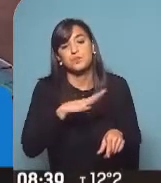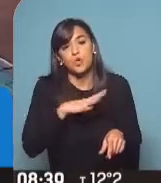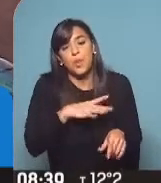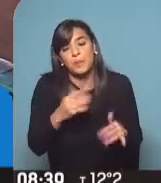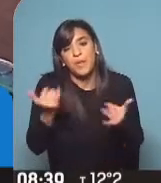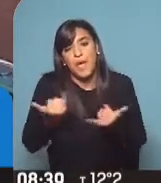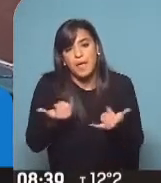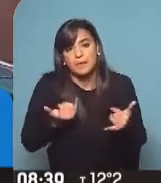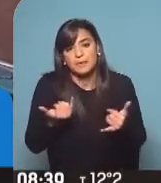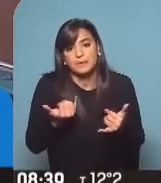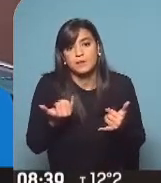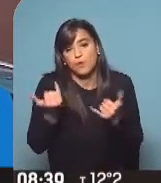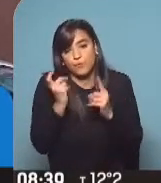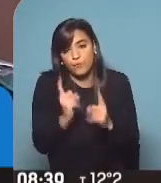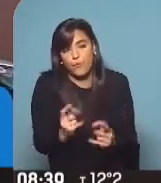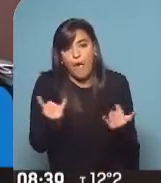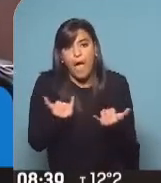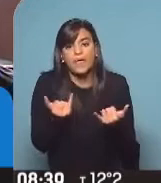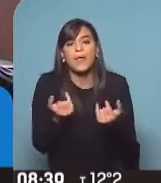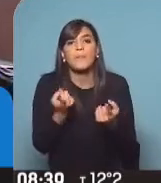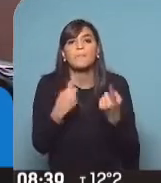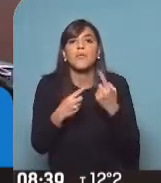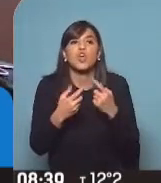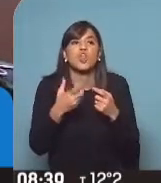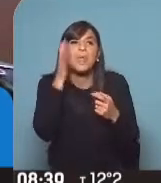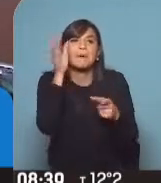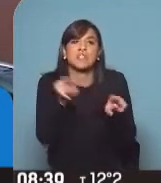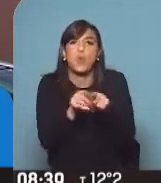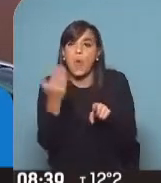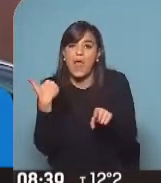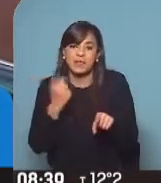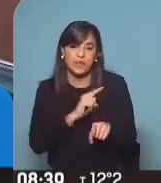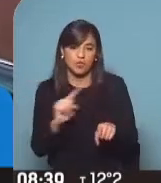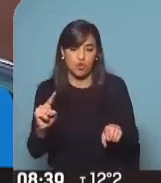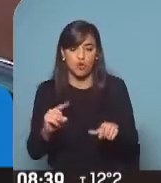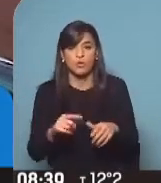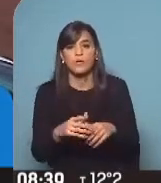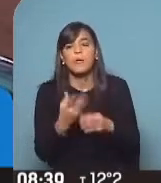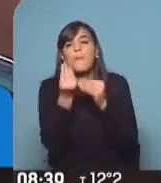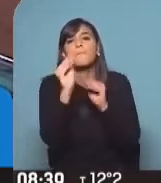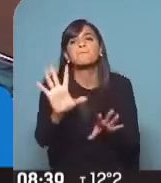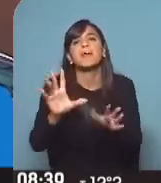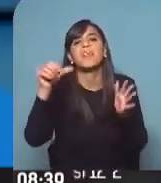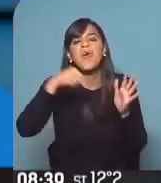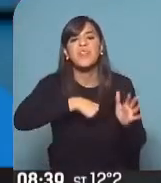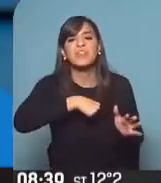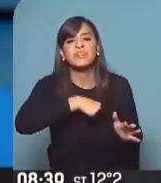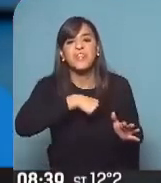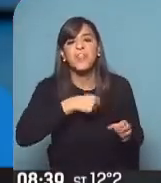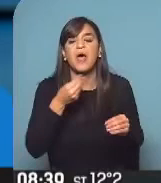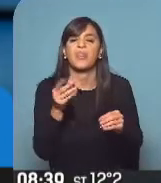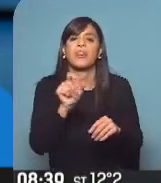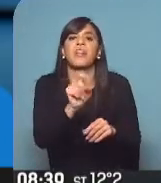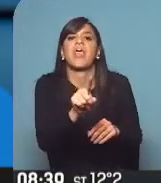éste permanece pero no abarca la totalidad de los intermedios y la autoridad de identidad si la podemos llamar de alguna manera de los partidos